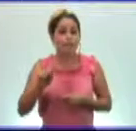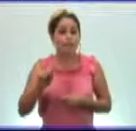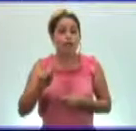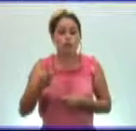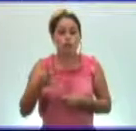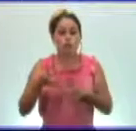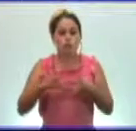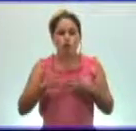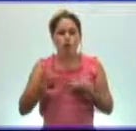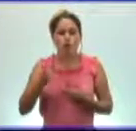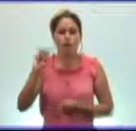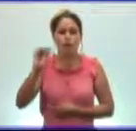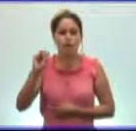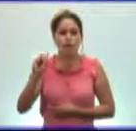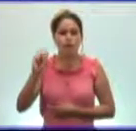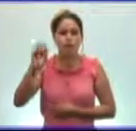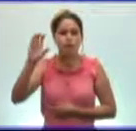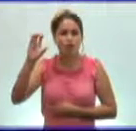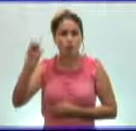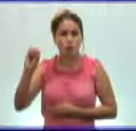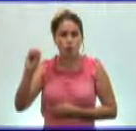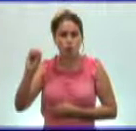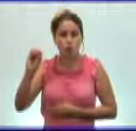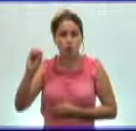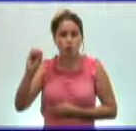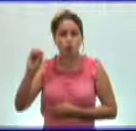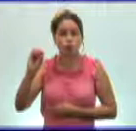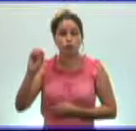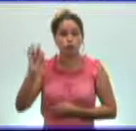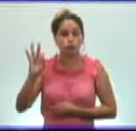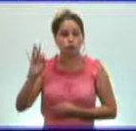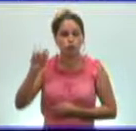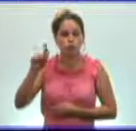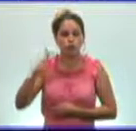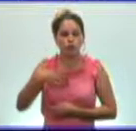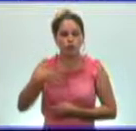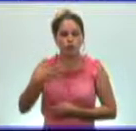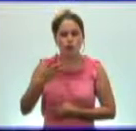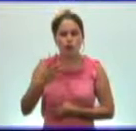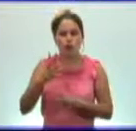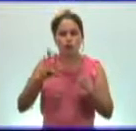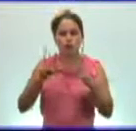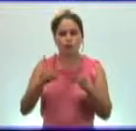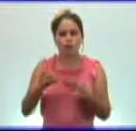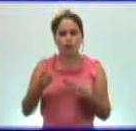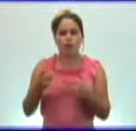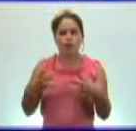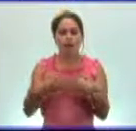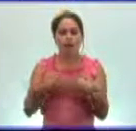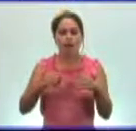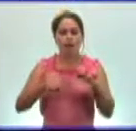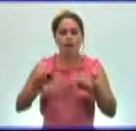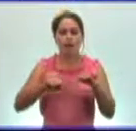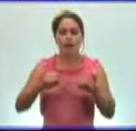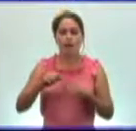S8, tipo de partícula molecular y el enlace químico que presenta es un enlace covalente